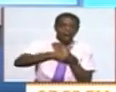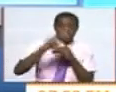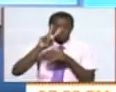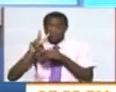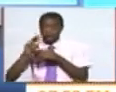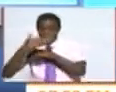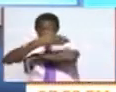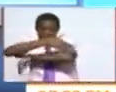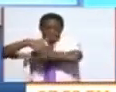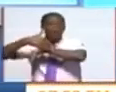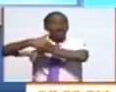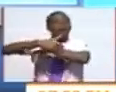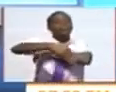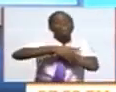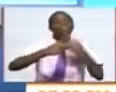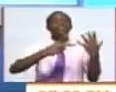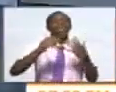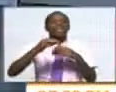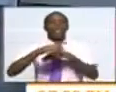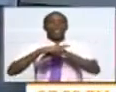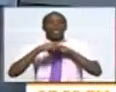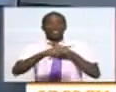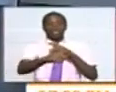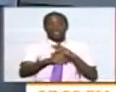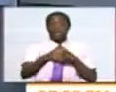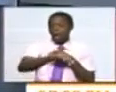Tenemos las declaraciones del